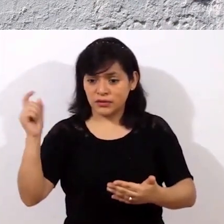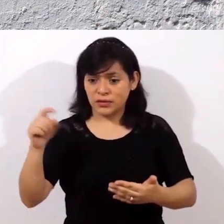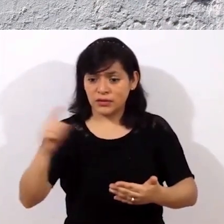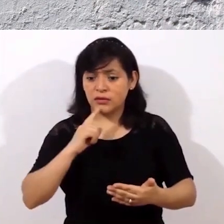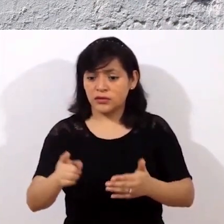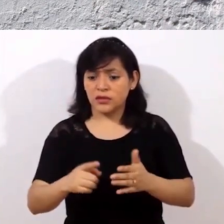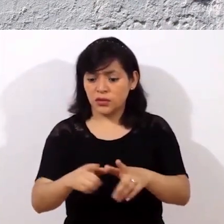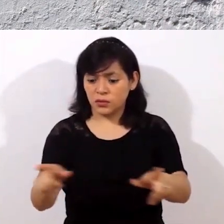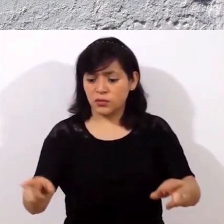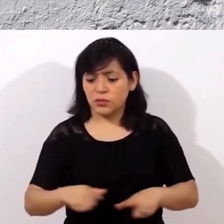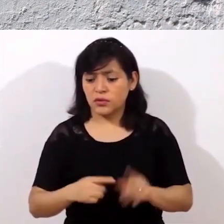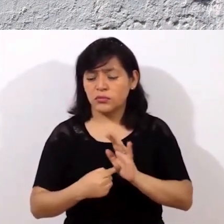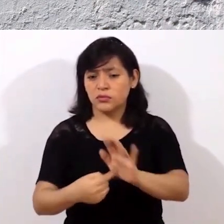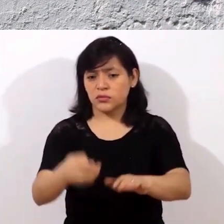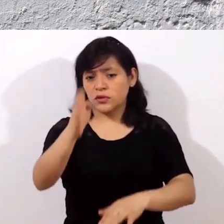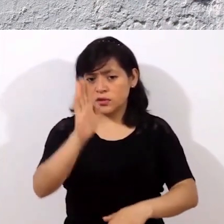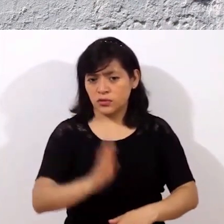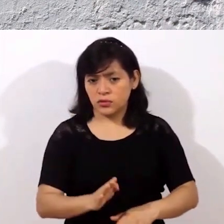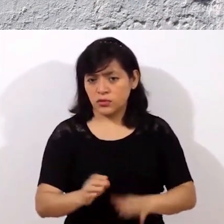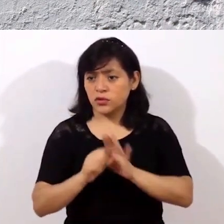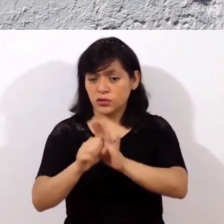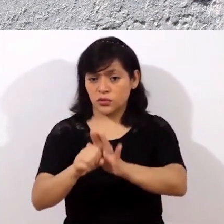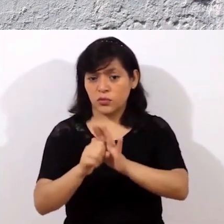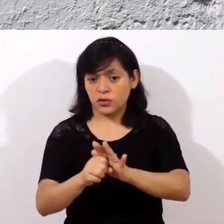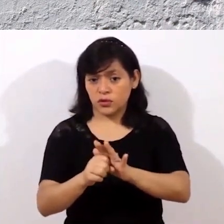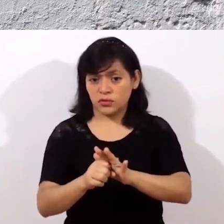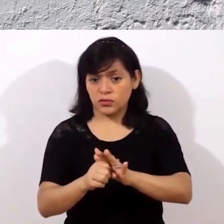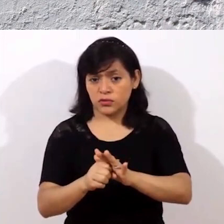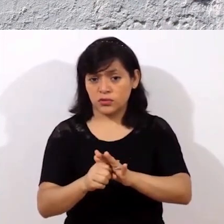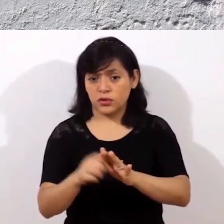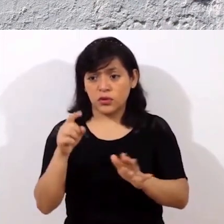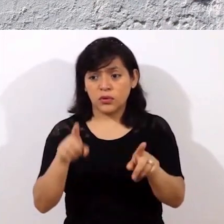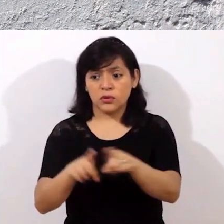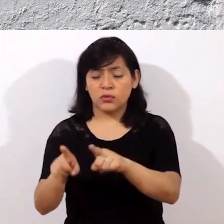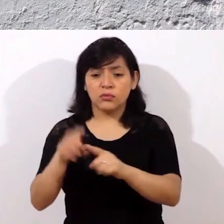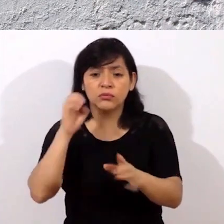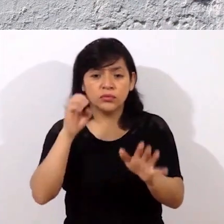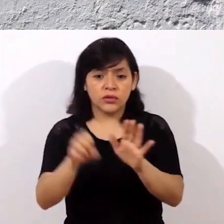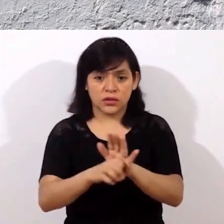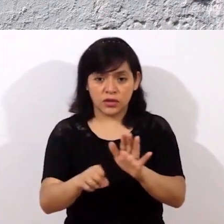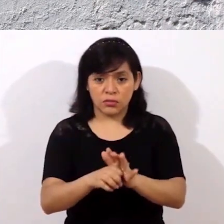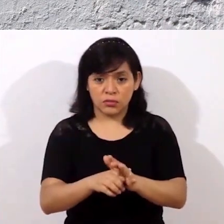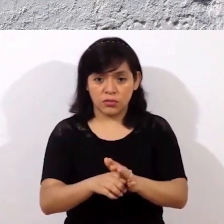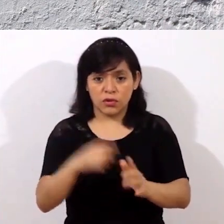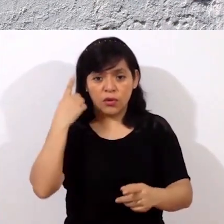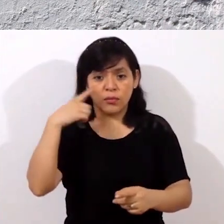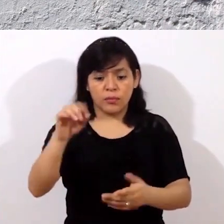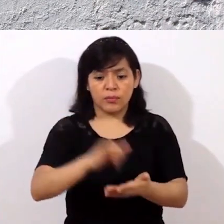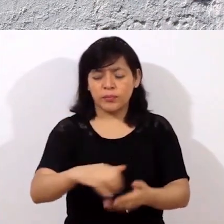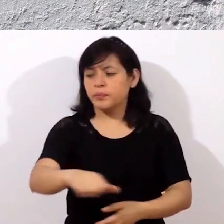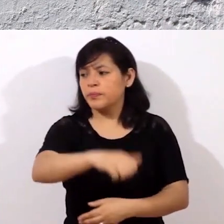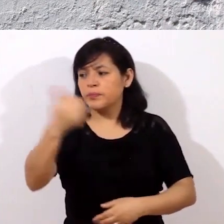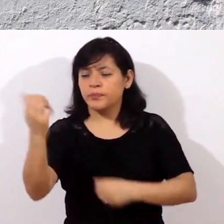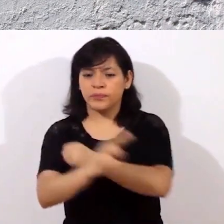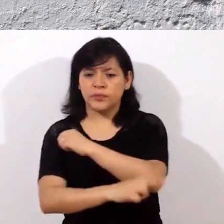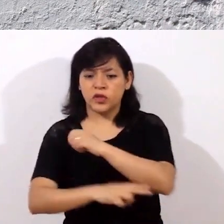simbólicamente por historia de que ellos, el pueblo de Dios, pertenecía a Jehová de los ejércitos. Pero solo quedó